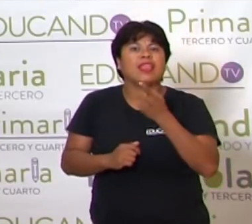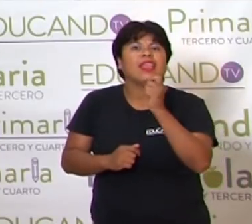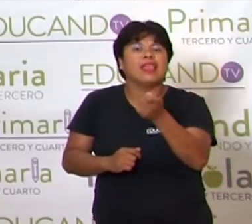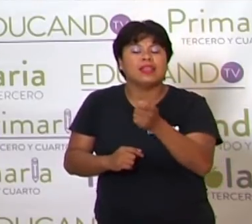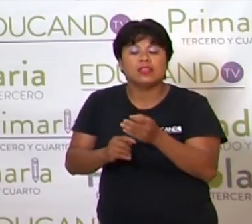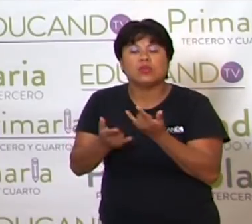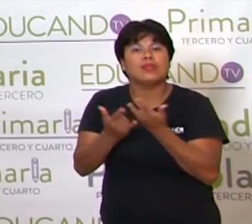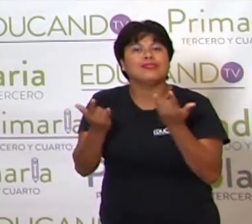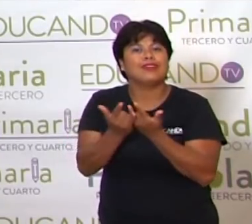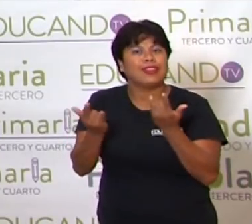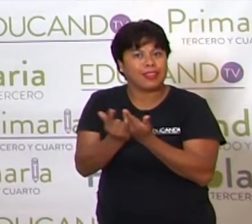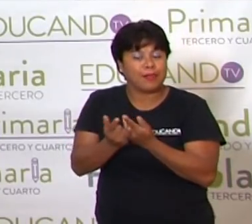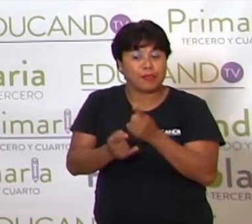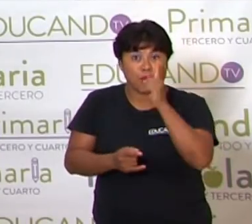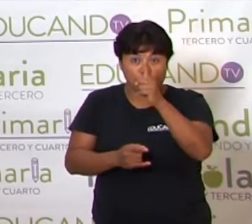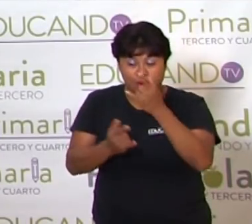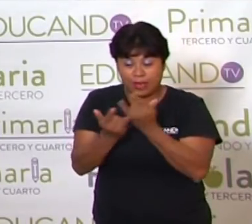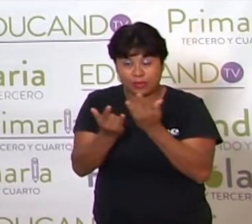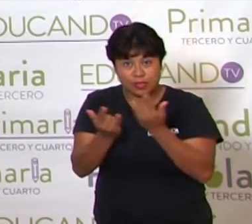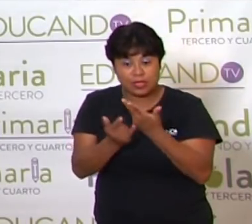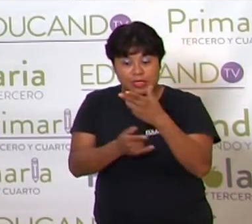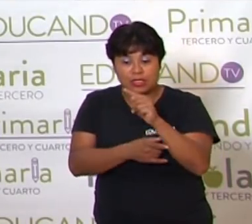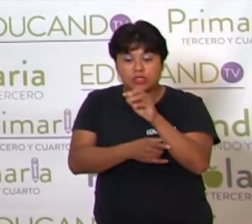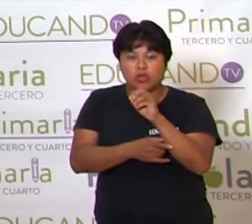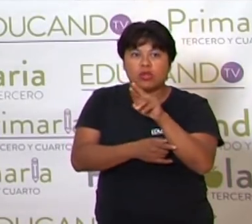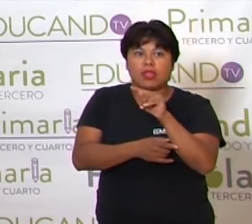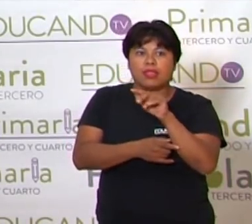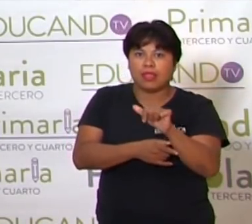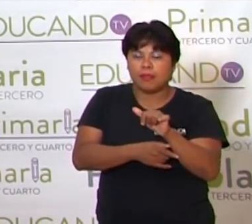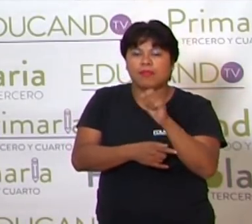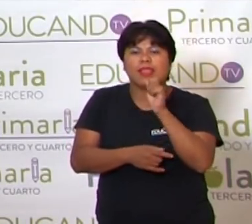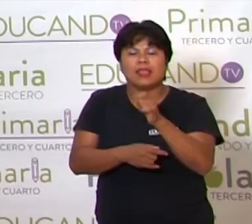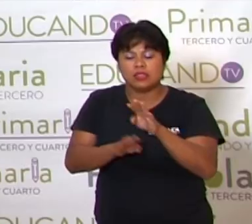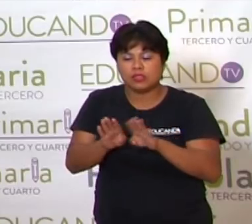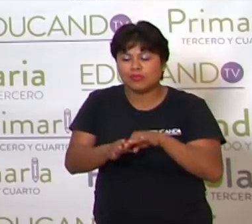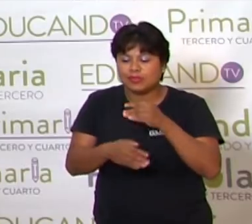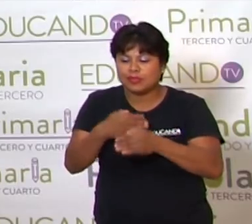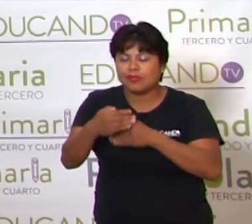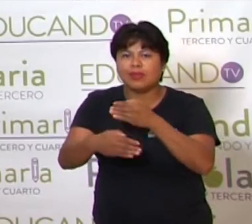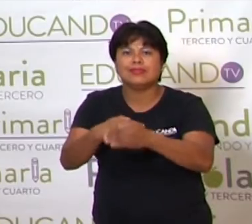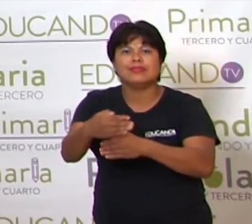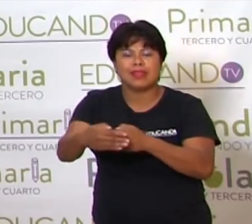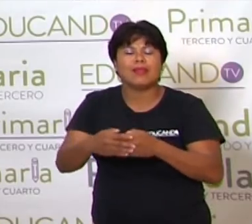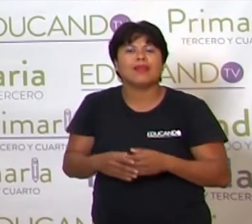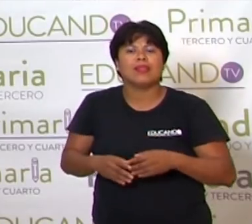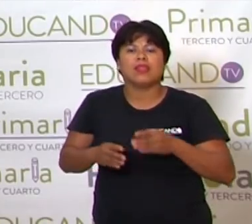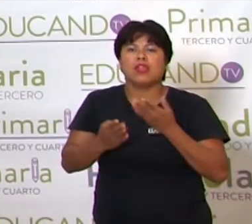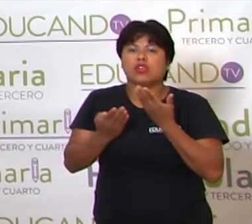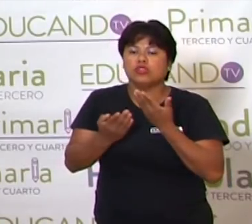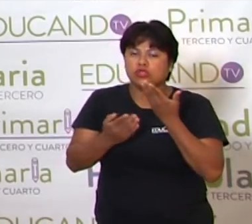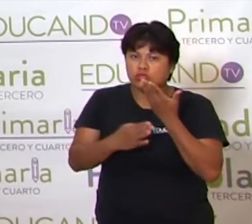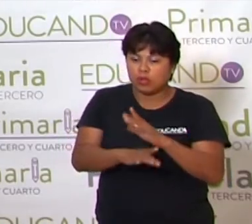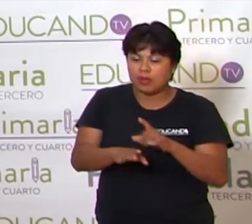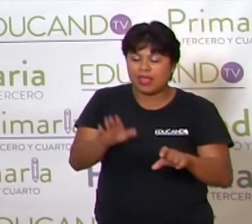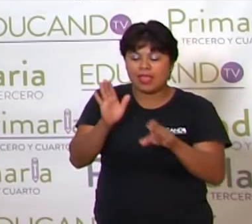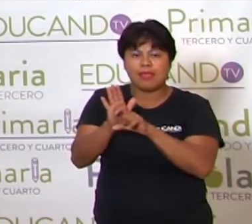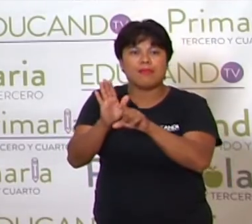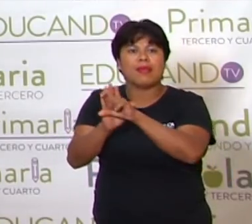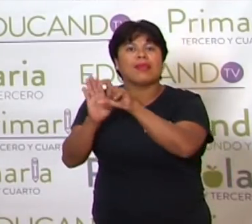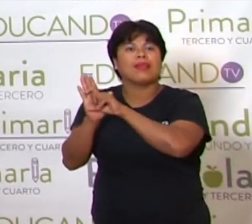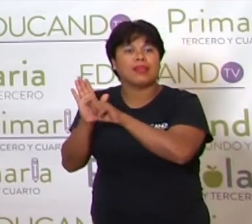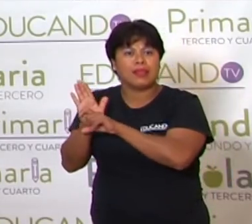una historieta? Una historieta, niños, es una secuencia de imágenes